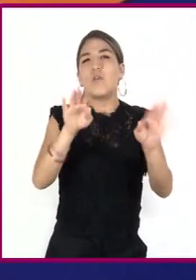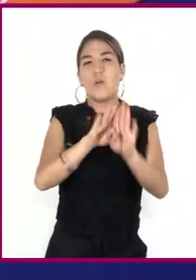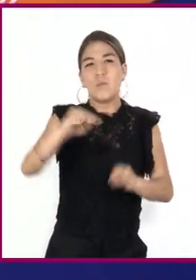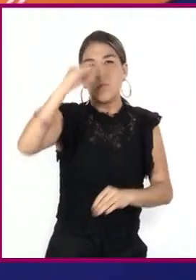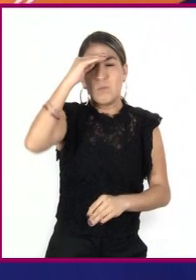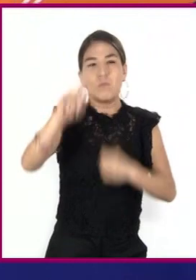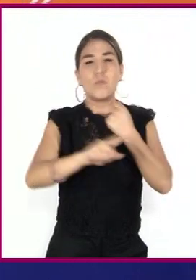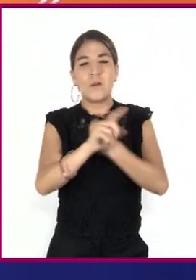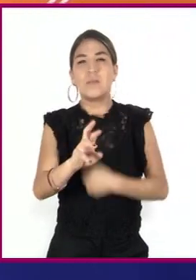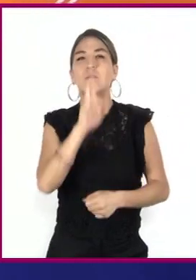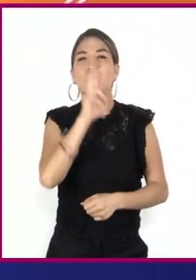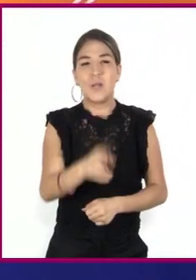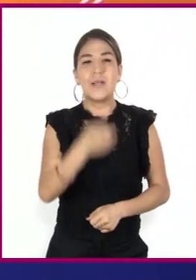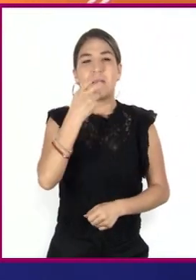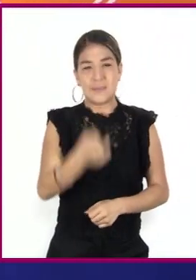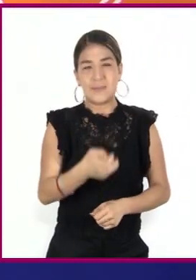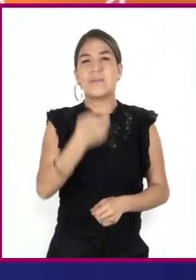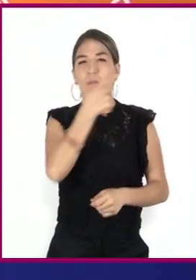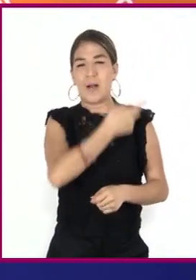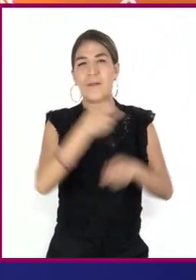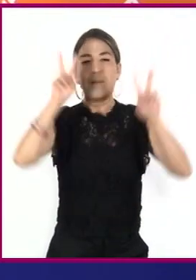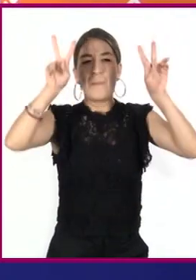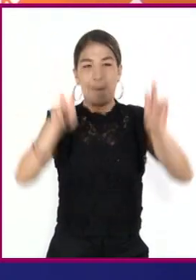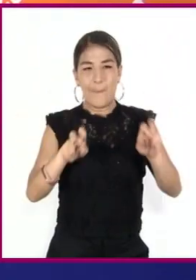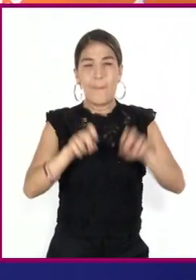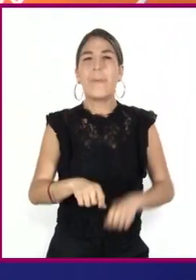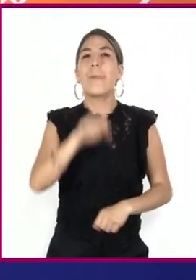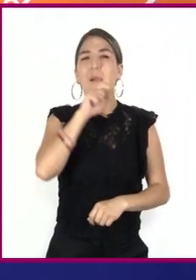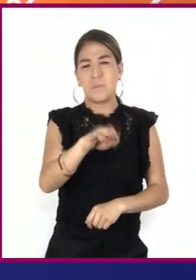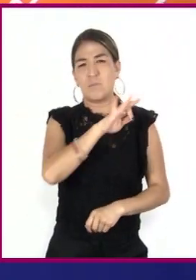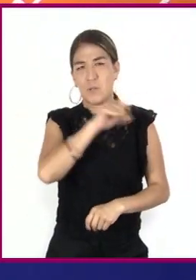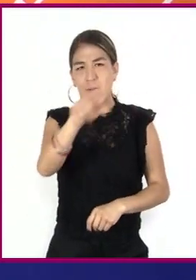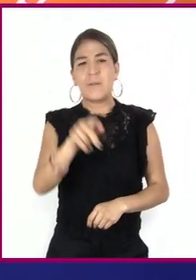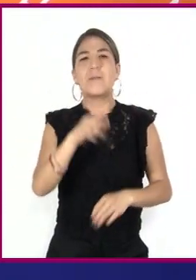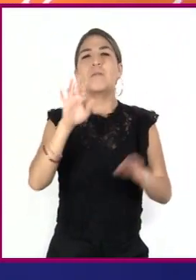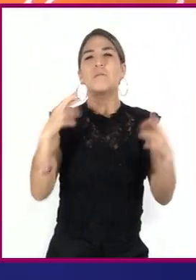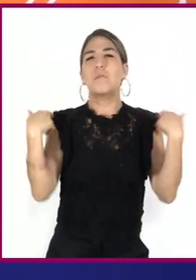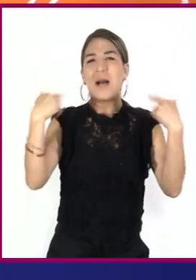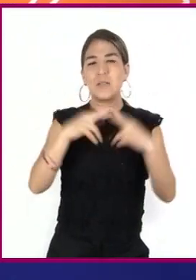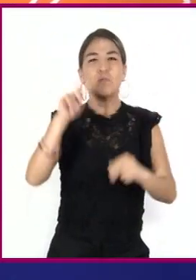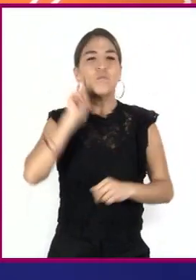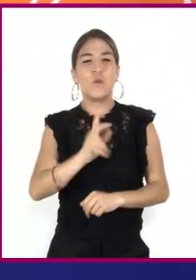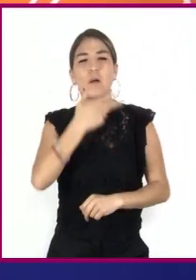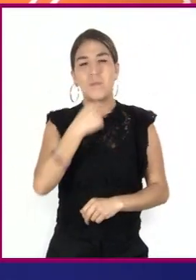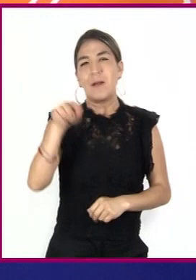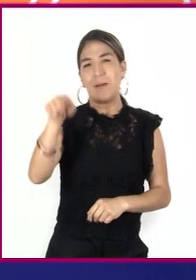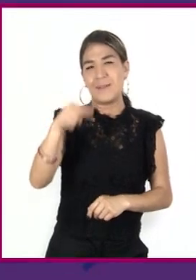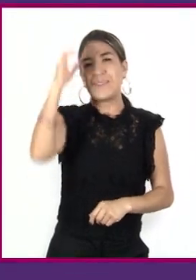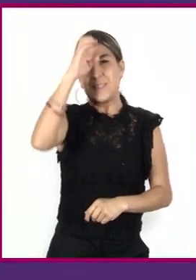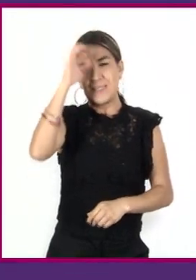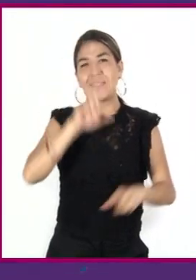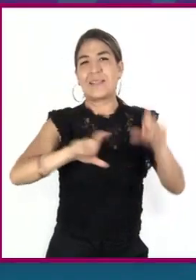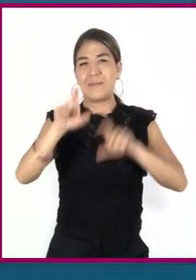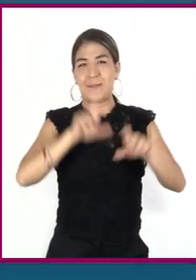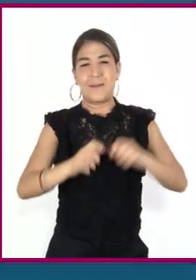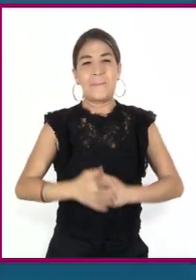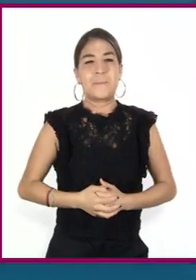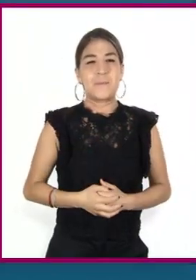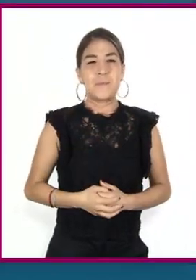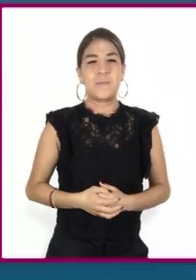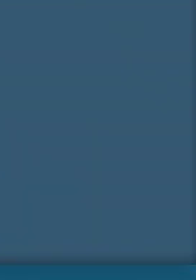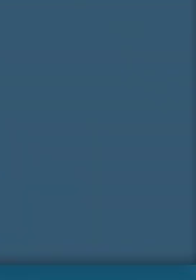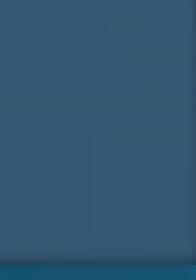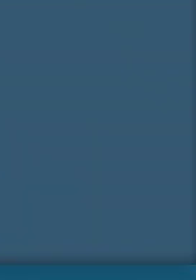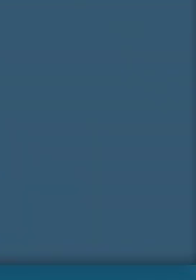resolver las dudas respecto al tema. Además, pueden consultar con su maestra o maestro de la asignatura de Ciencias Químicas.